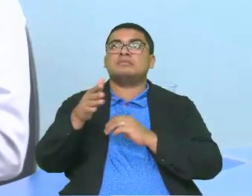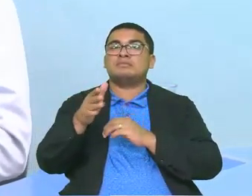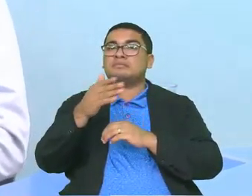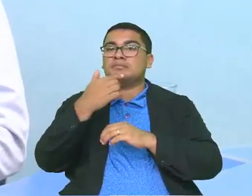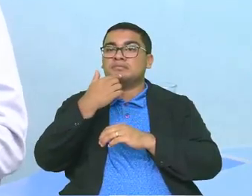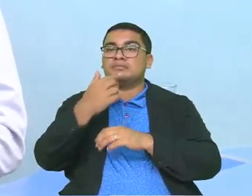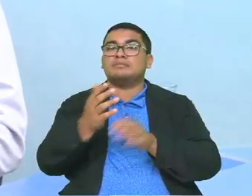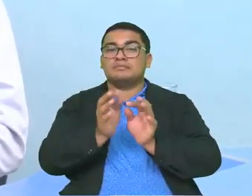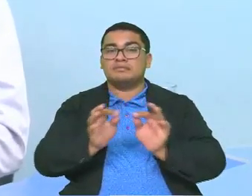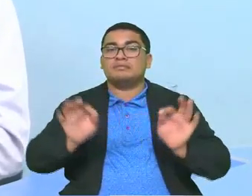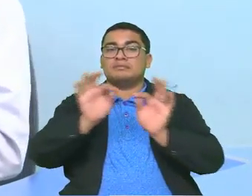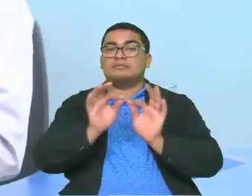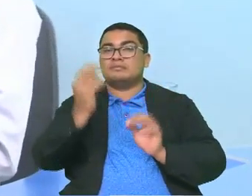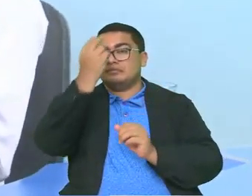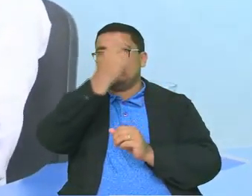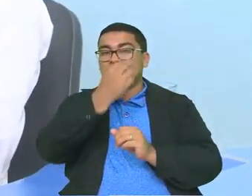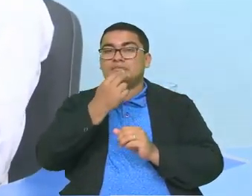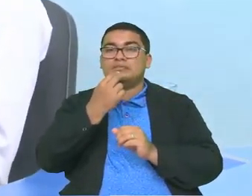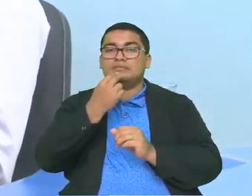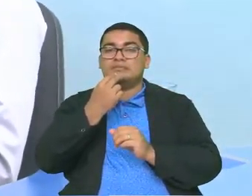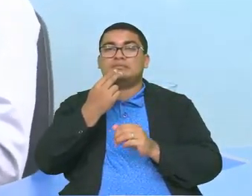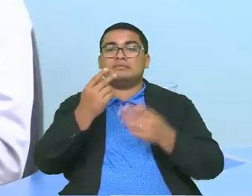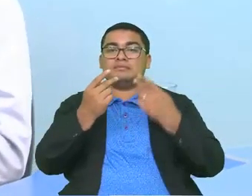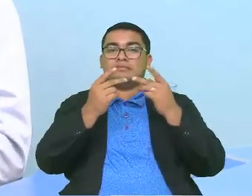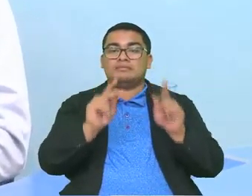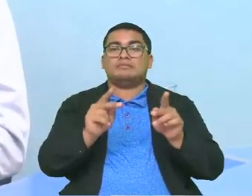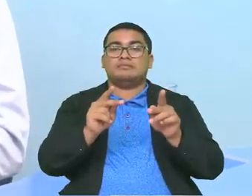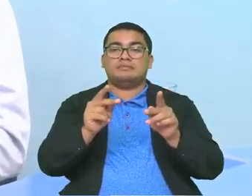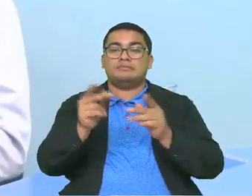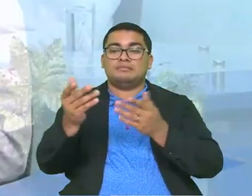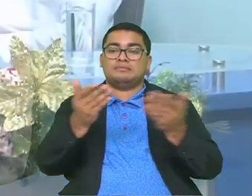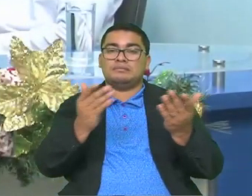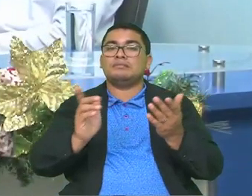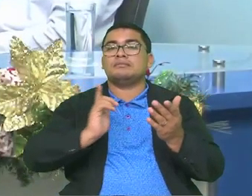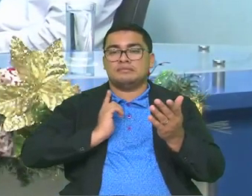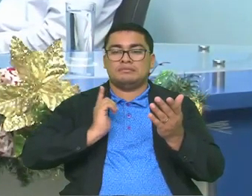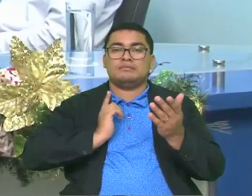nervio óptico. Vamos a ver un nervio óptico generalmente un poquito